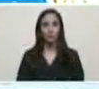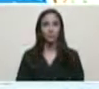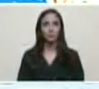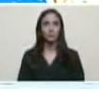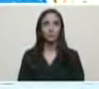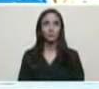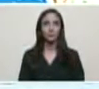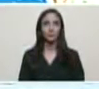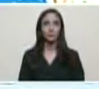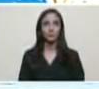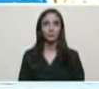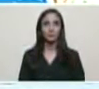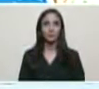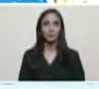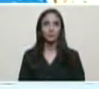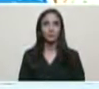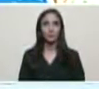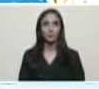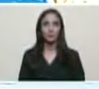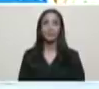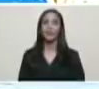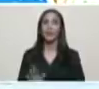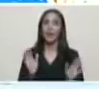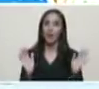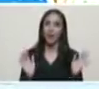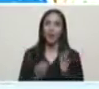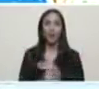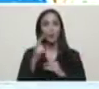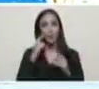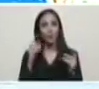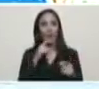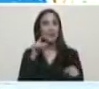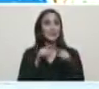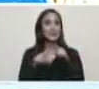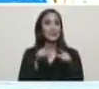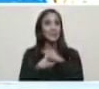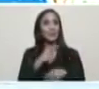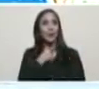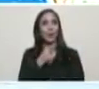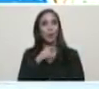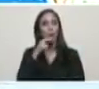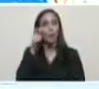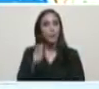ministro Ajá dicen por allá le gusta el chisme vale